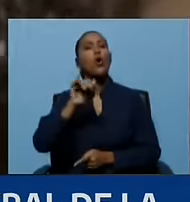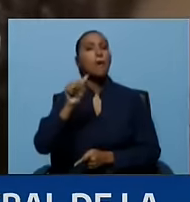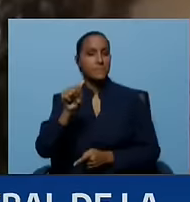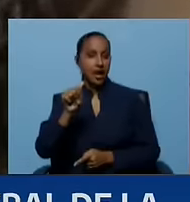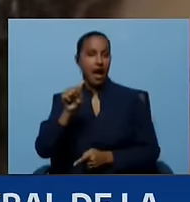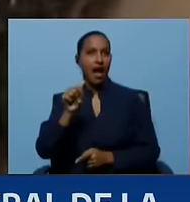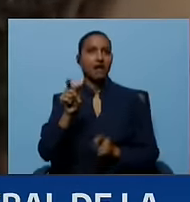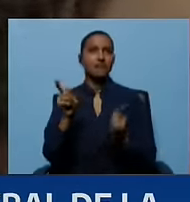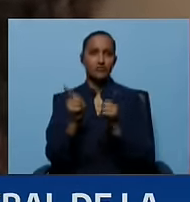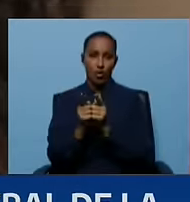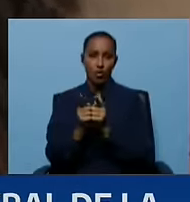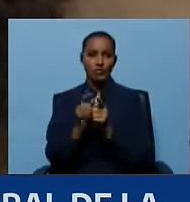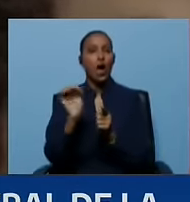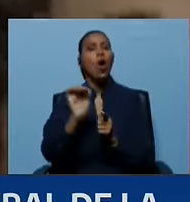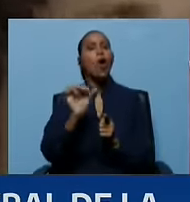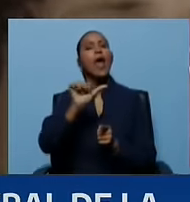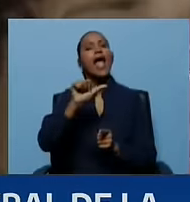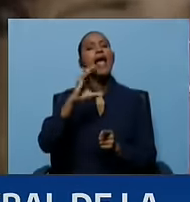Ah, lo escanean.